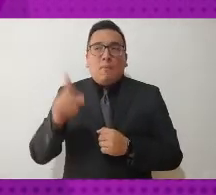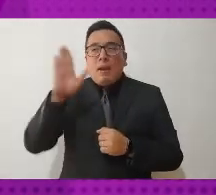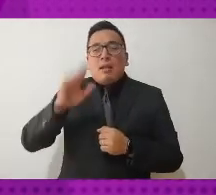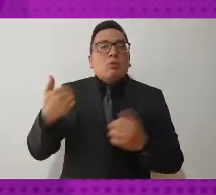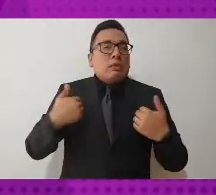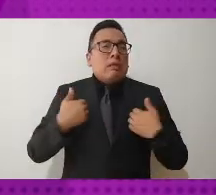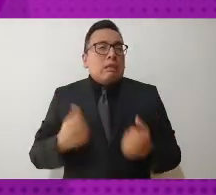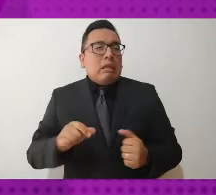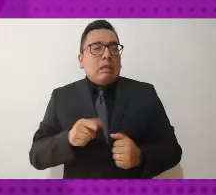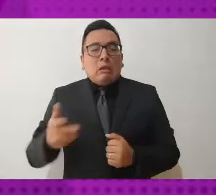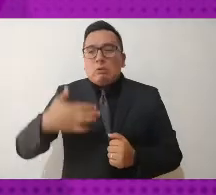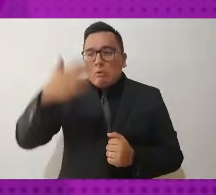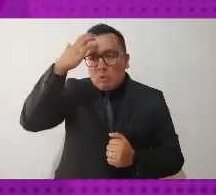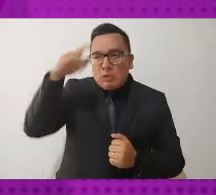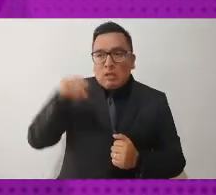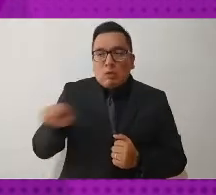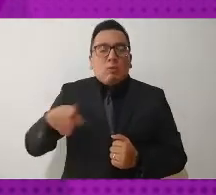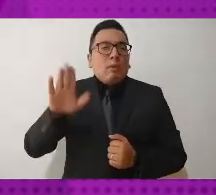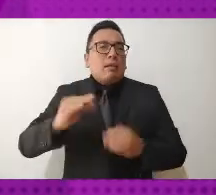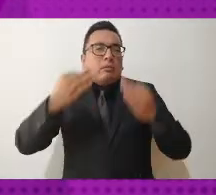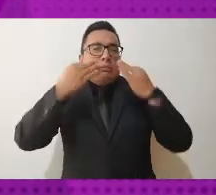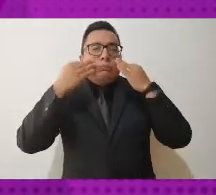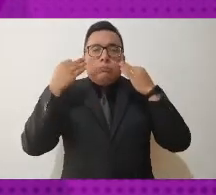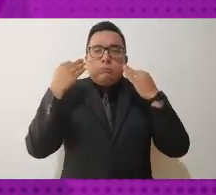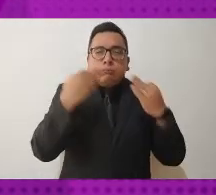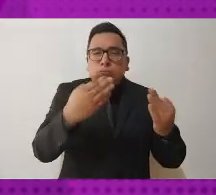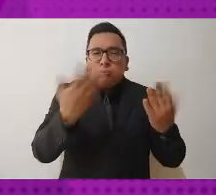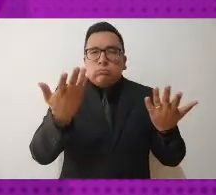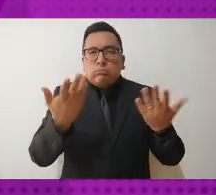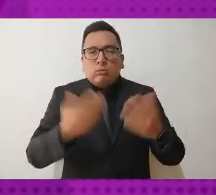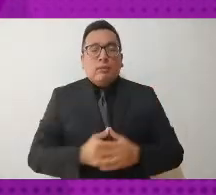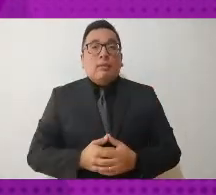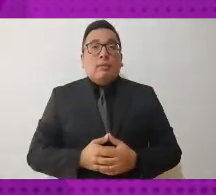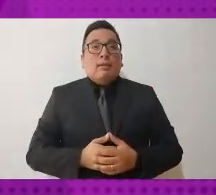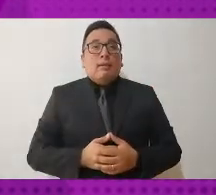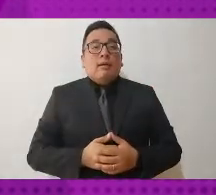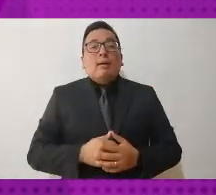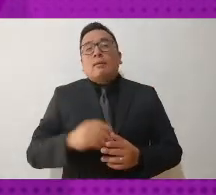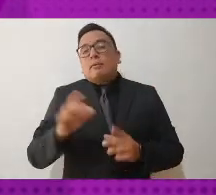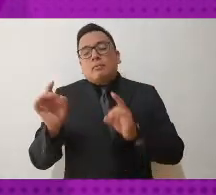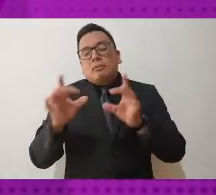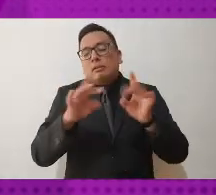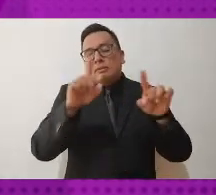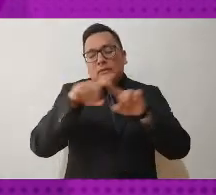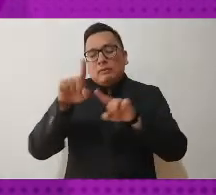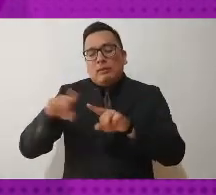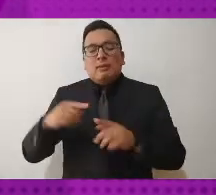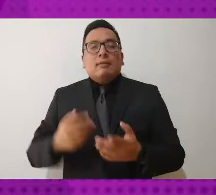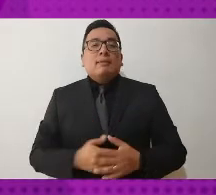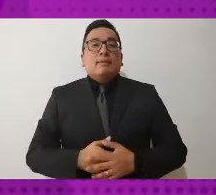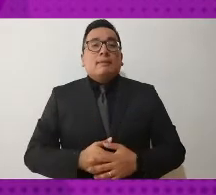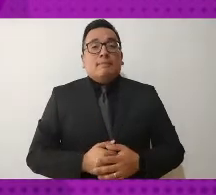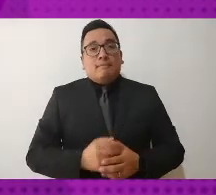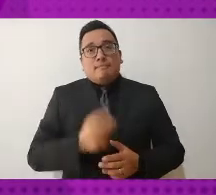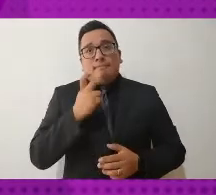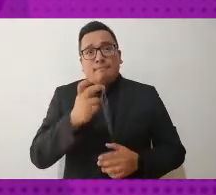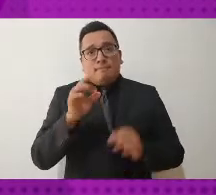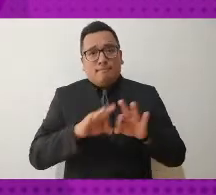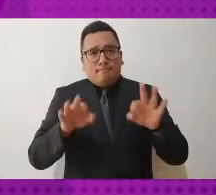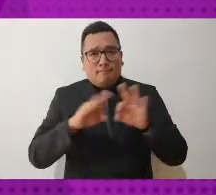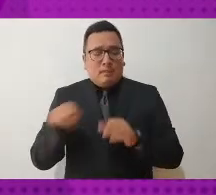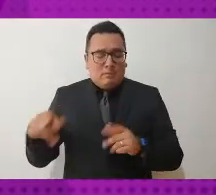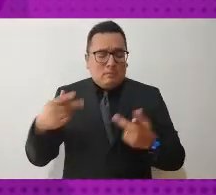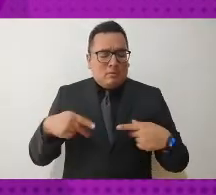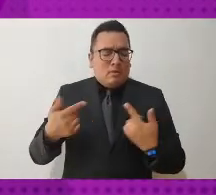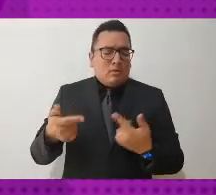son quienes entienden son quienes han vivido en carne propia lo que ocurre día con día entonces pues